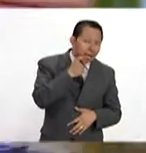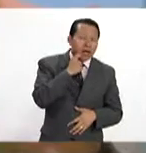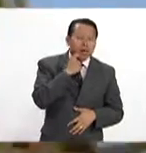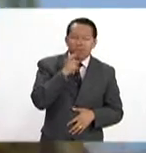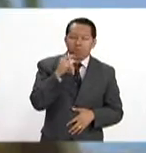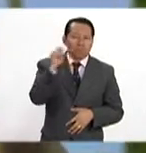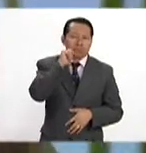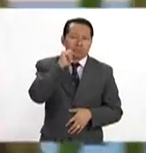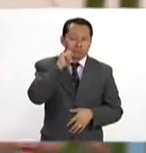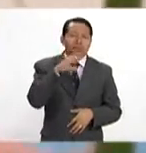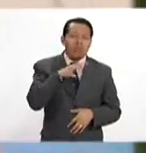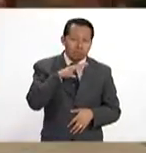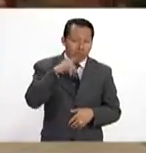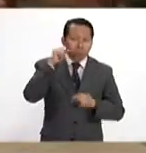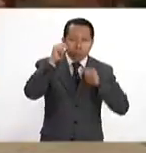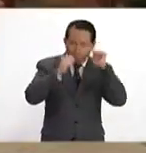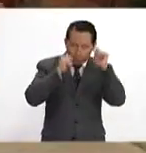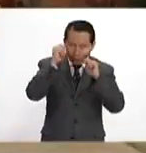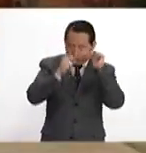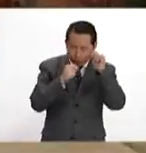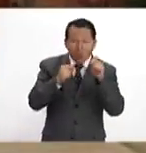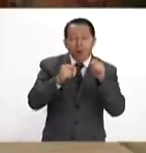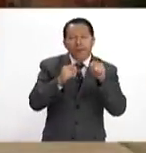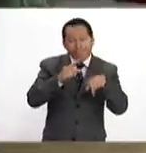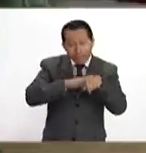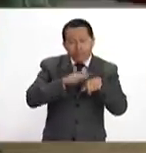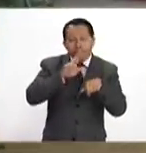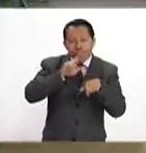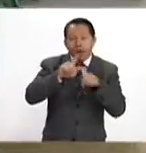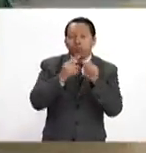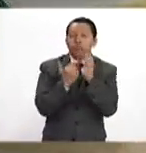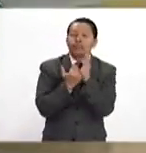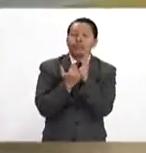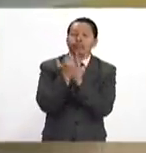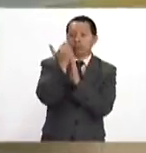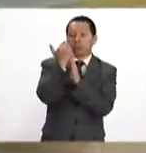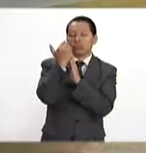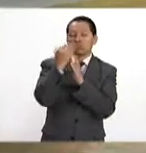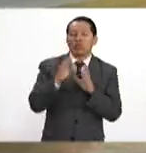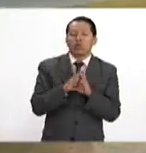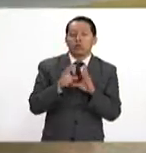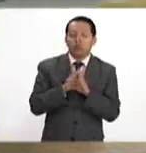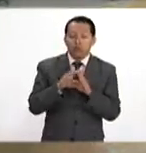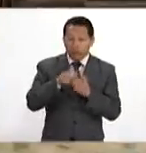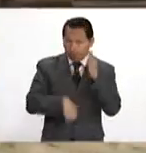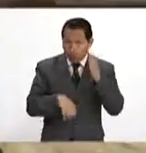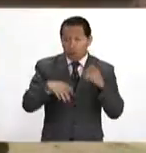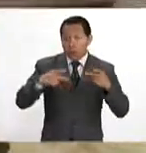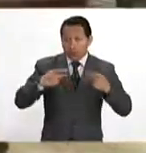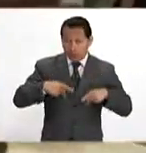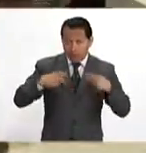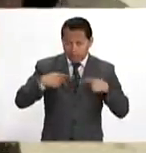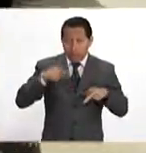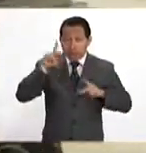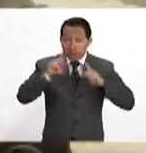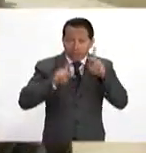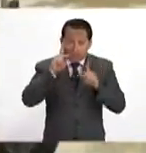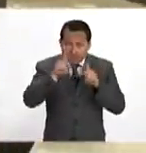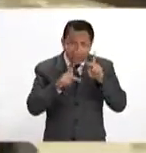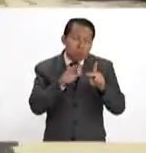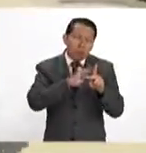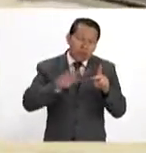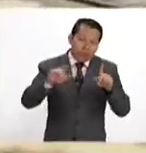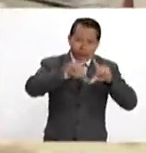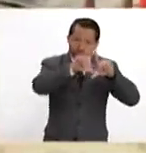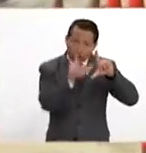industria turística sigue creciendo. Afirmó que esta problemática no ha mermado, por ejemplo, el flujo de visitantes, tanto nacionales como